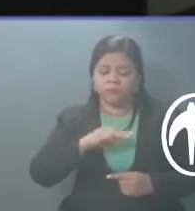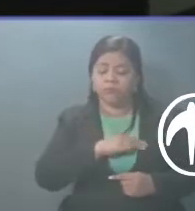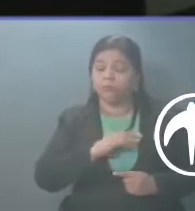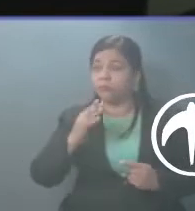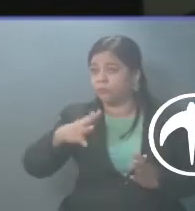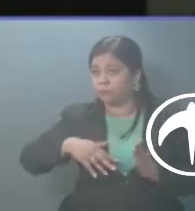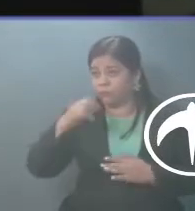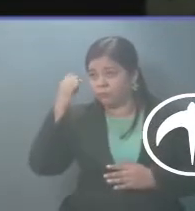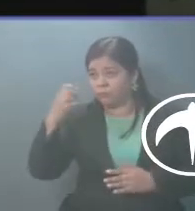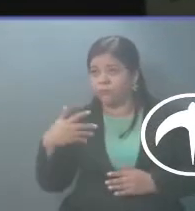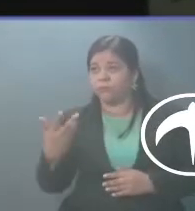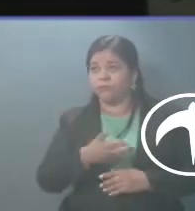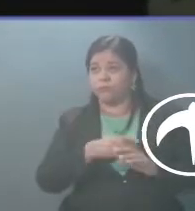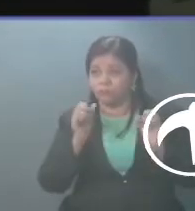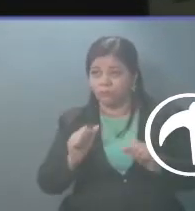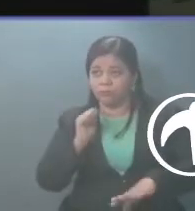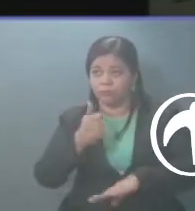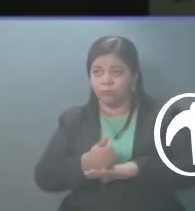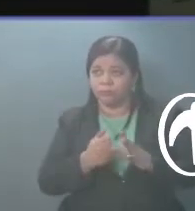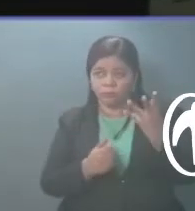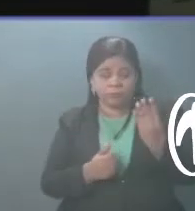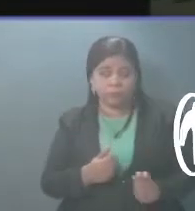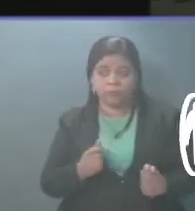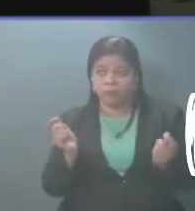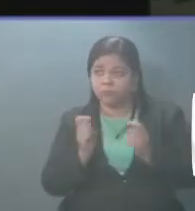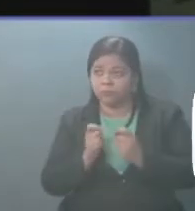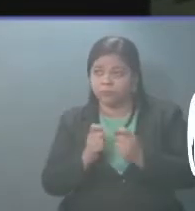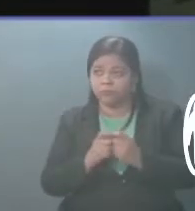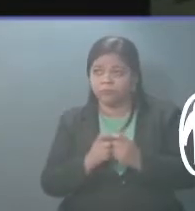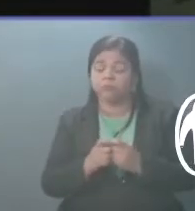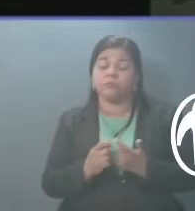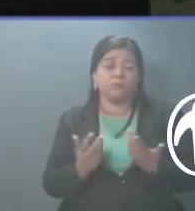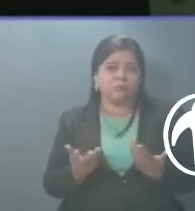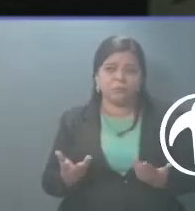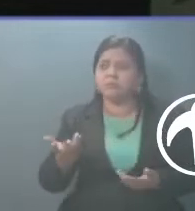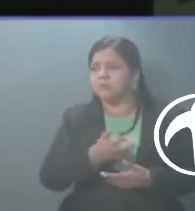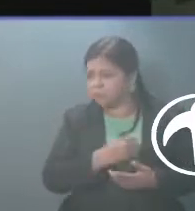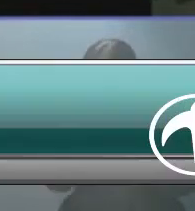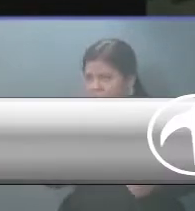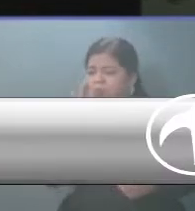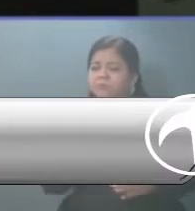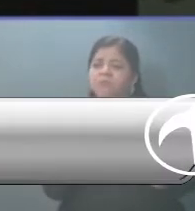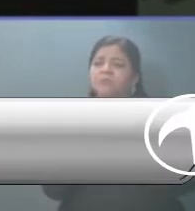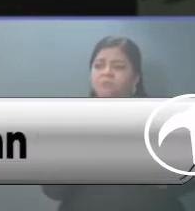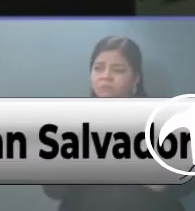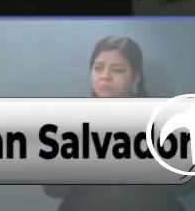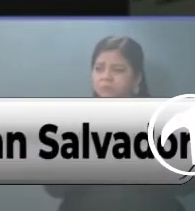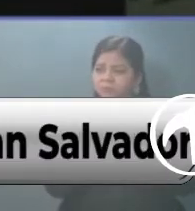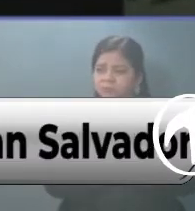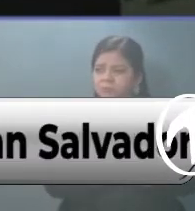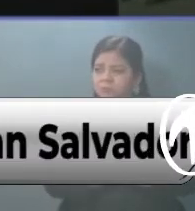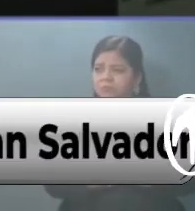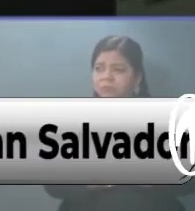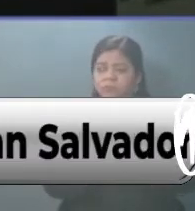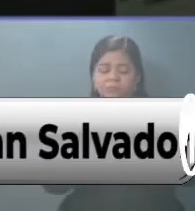es que podamos señalar fecha, y nosotros nos sumaríamos. Bueno, aquí se tiene por norma